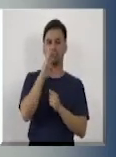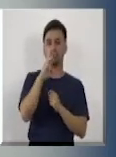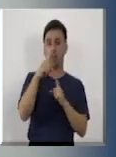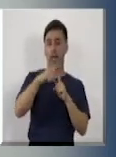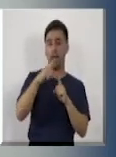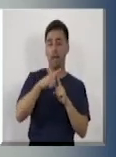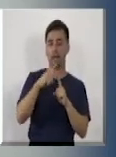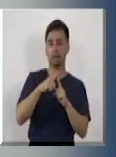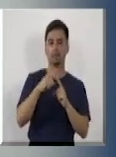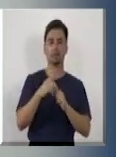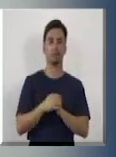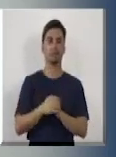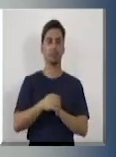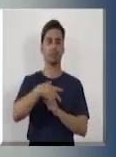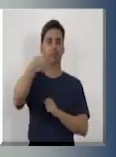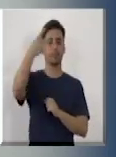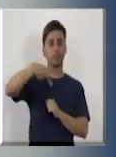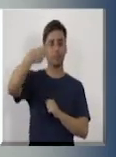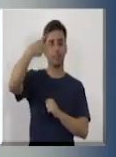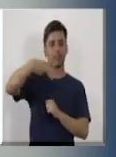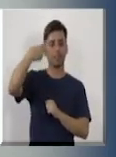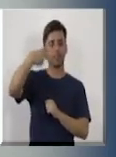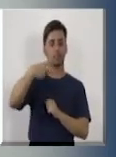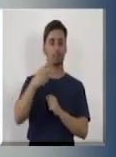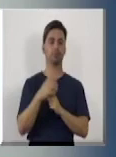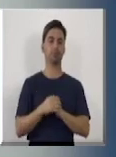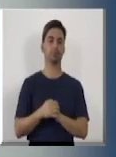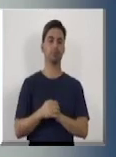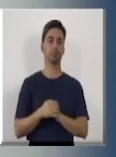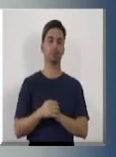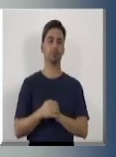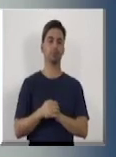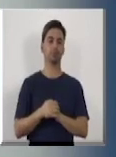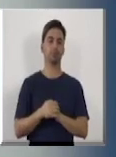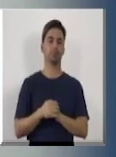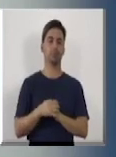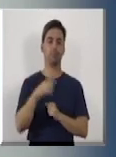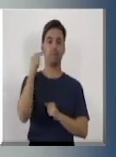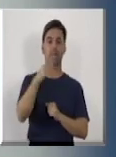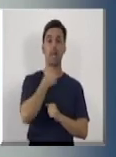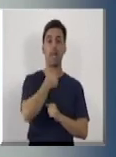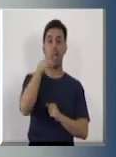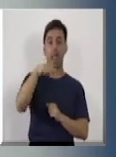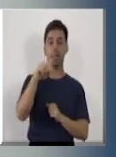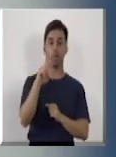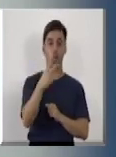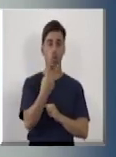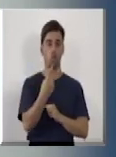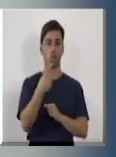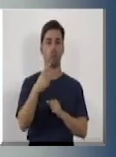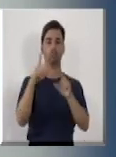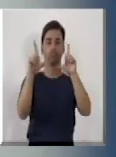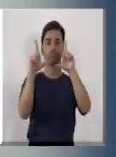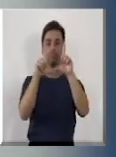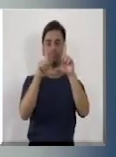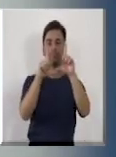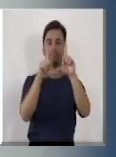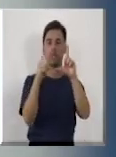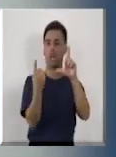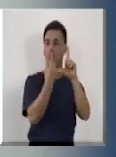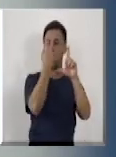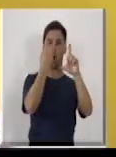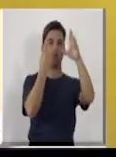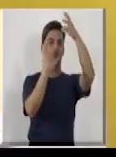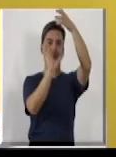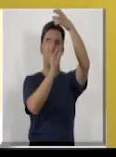en paralelo a un elemento consumidor. Por lo tanto, en este caso está conectado en paralelo a uno de los